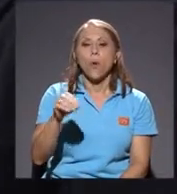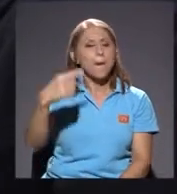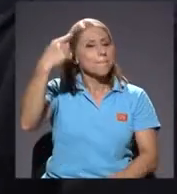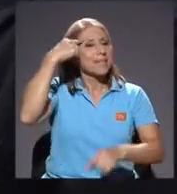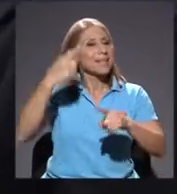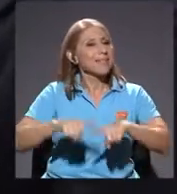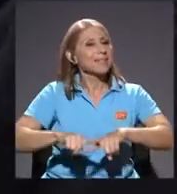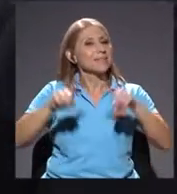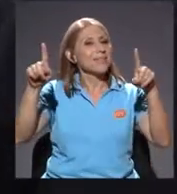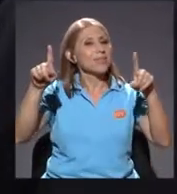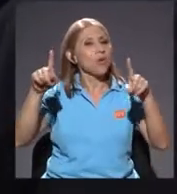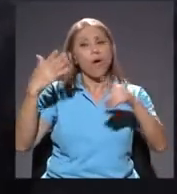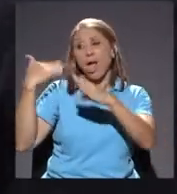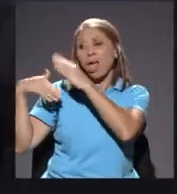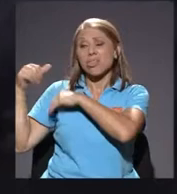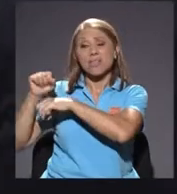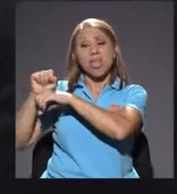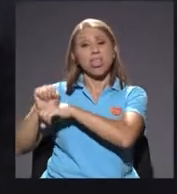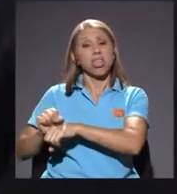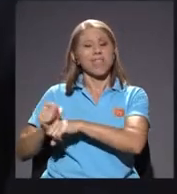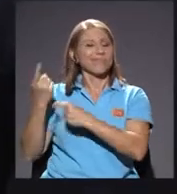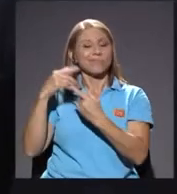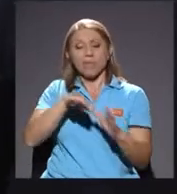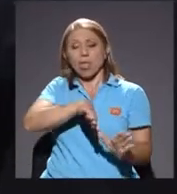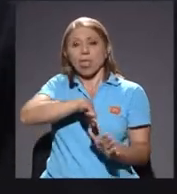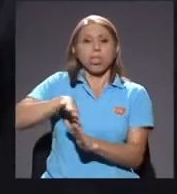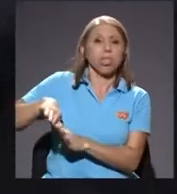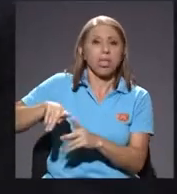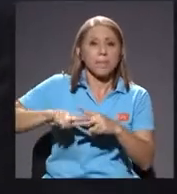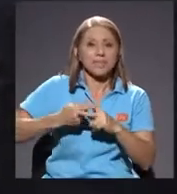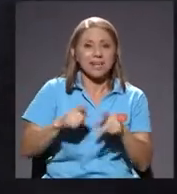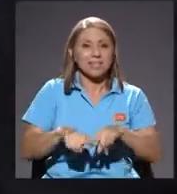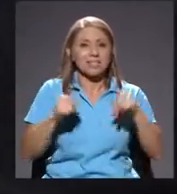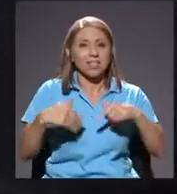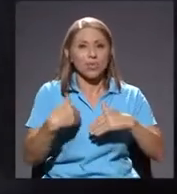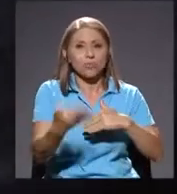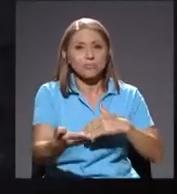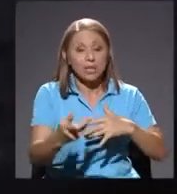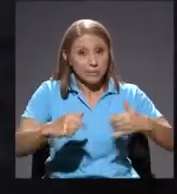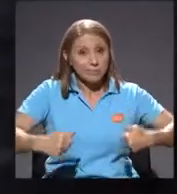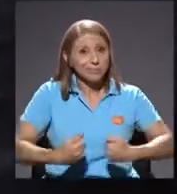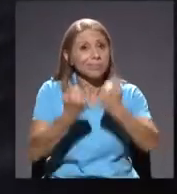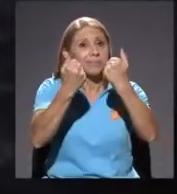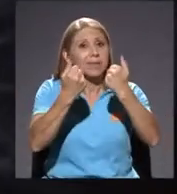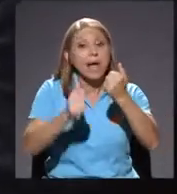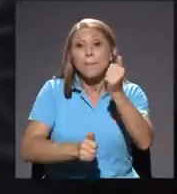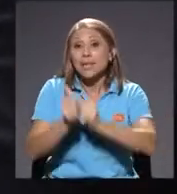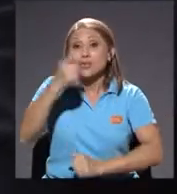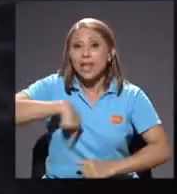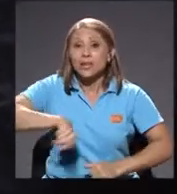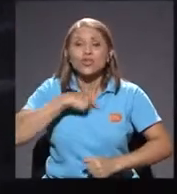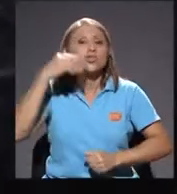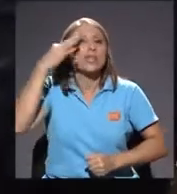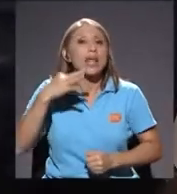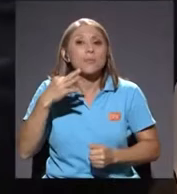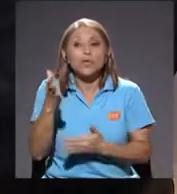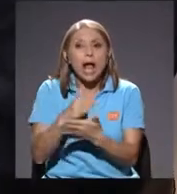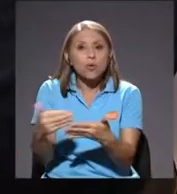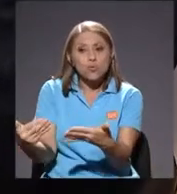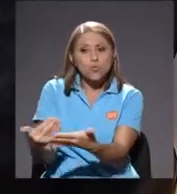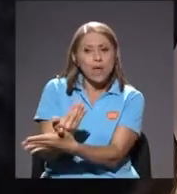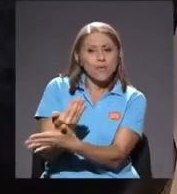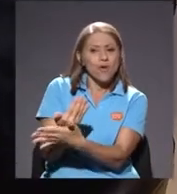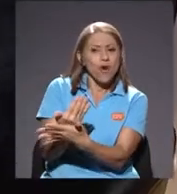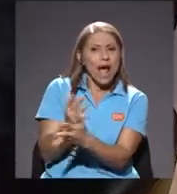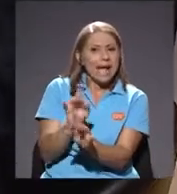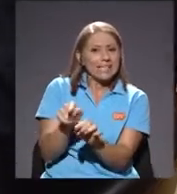cosas distinto ese es un reto mayor porque porque la mayoría de veces nosotros creemos que los nuevos planteamientos generalmente van en contra de lo